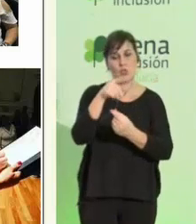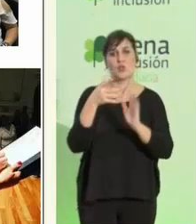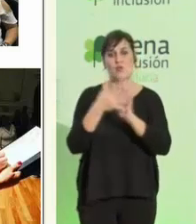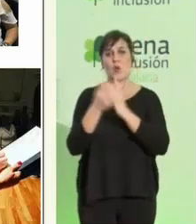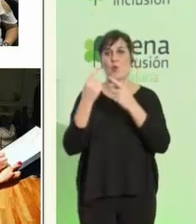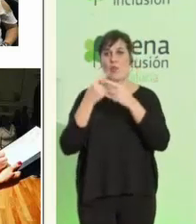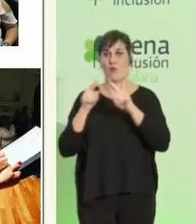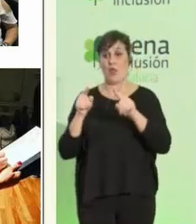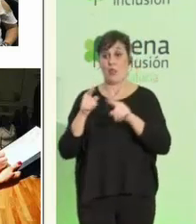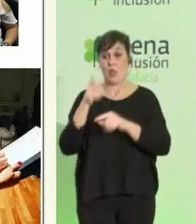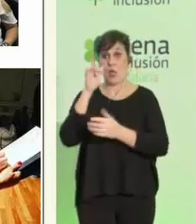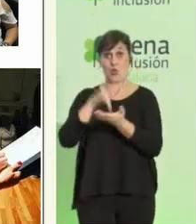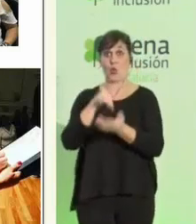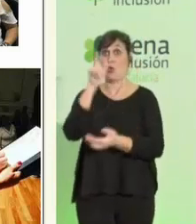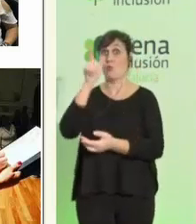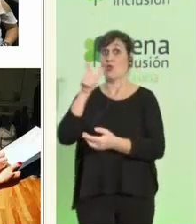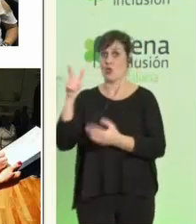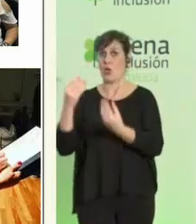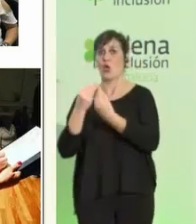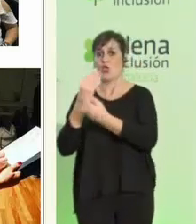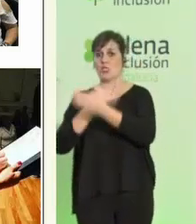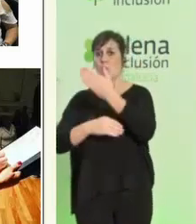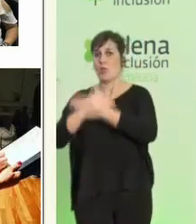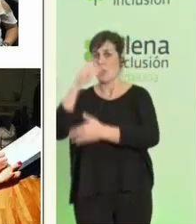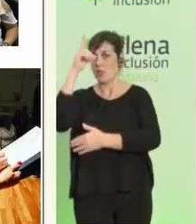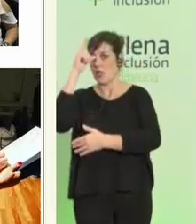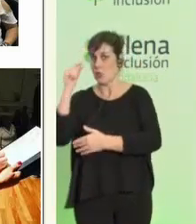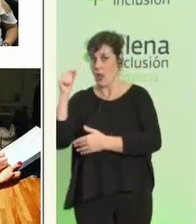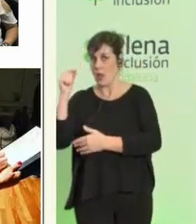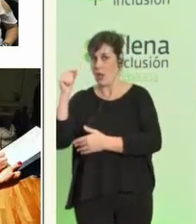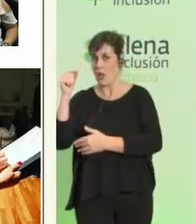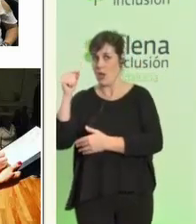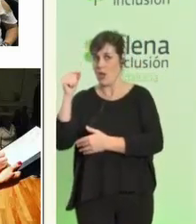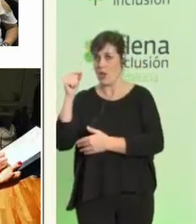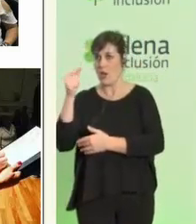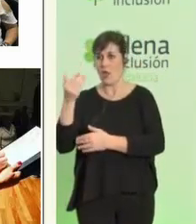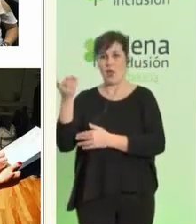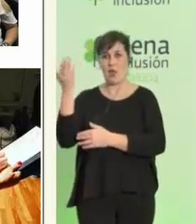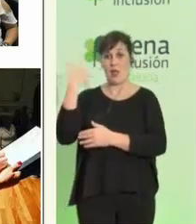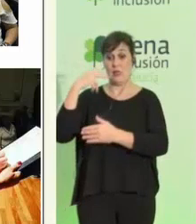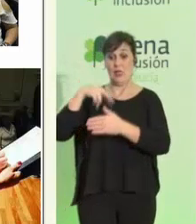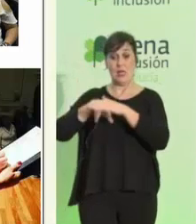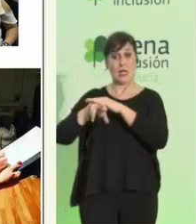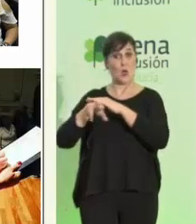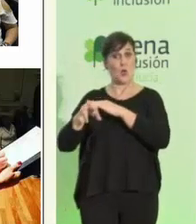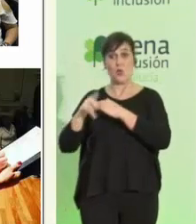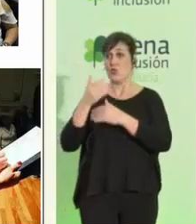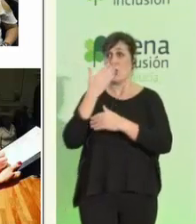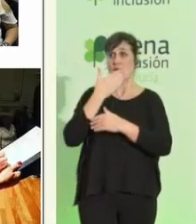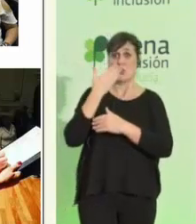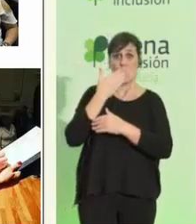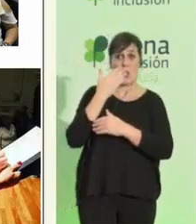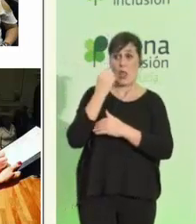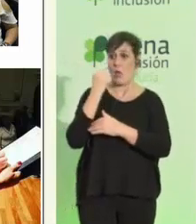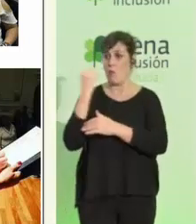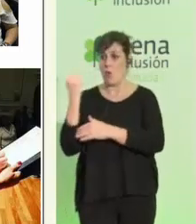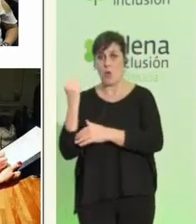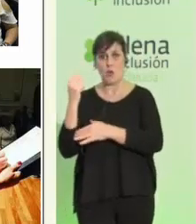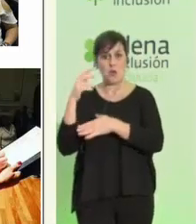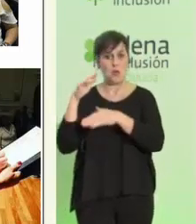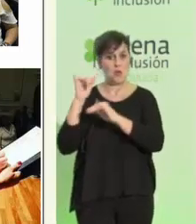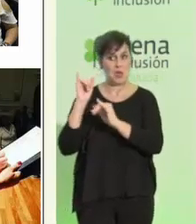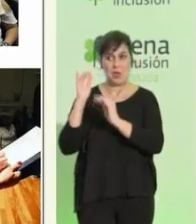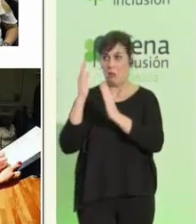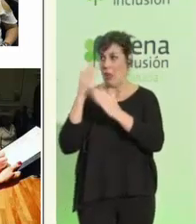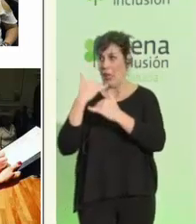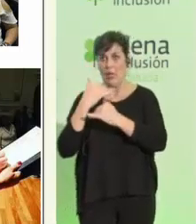una persona discapacitada intelectualmente, cuando no tenía recursos en la escuela o apoyo,